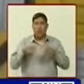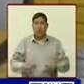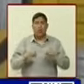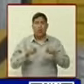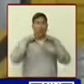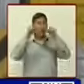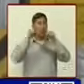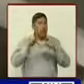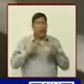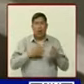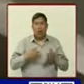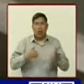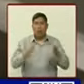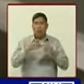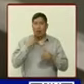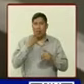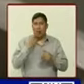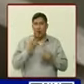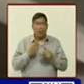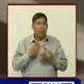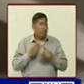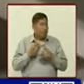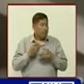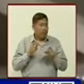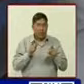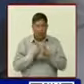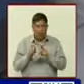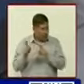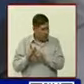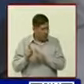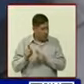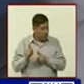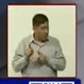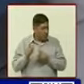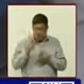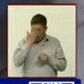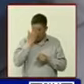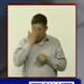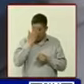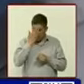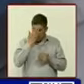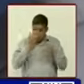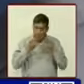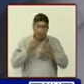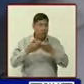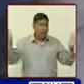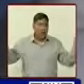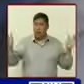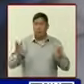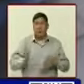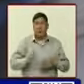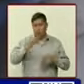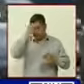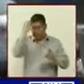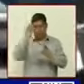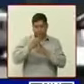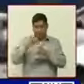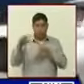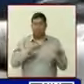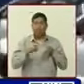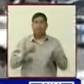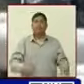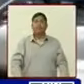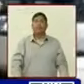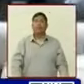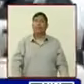estructura. De manera que, como les decía, la primera o segunda semana de marzo se libere este puente al tráfico para el objetivo para el que fue construido.